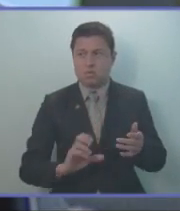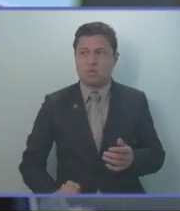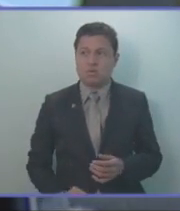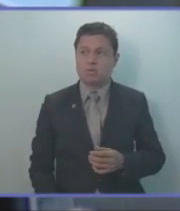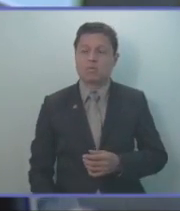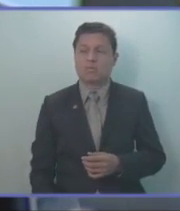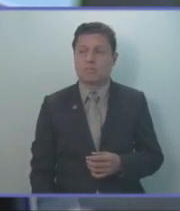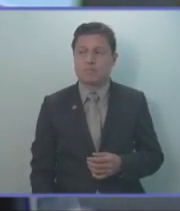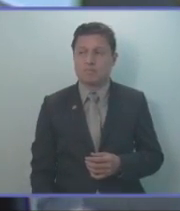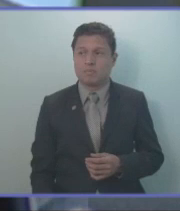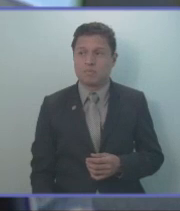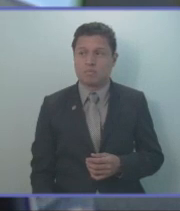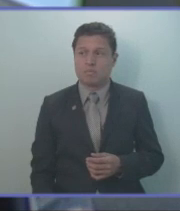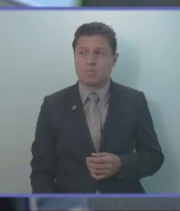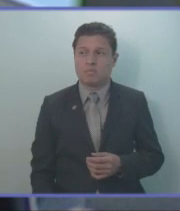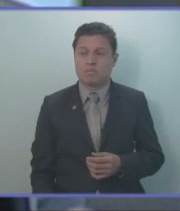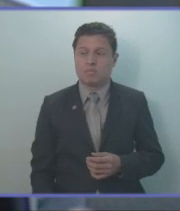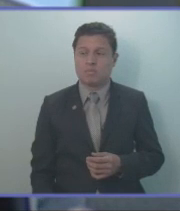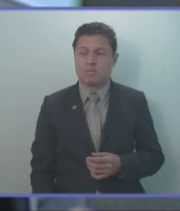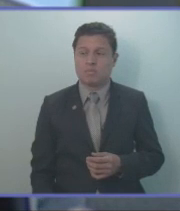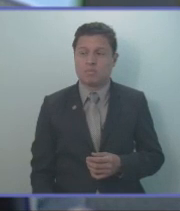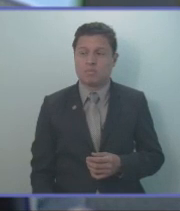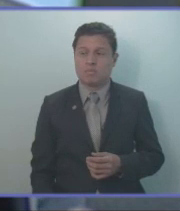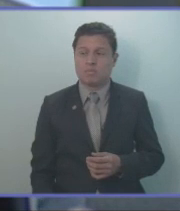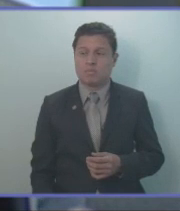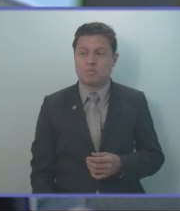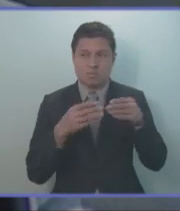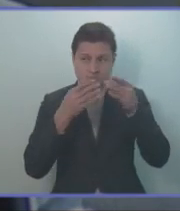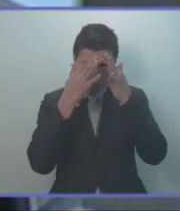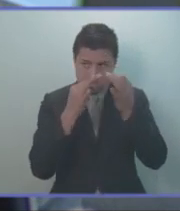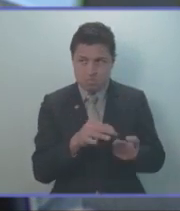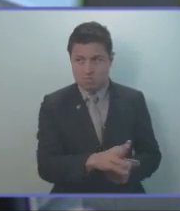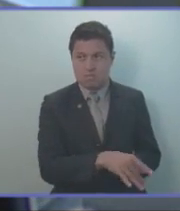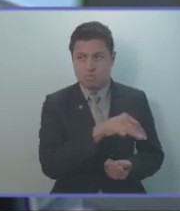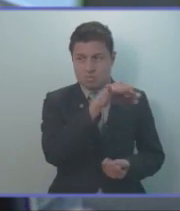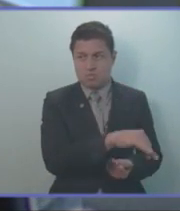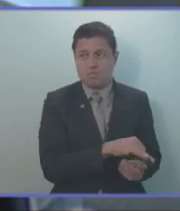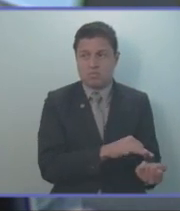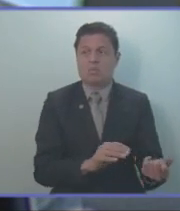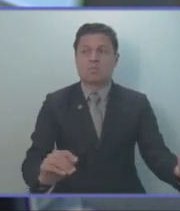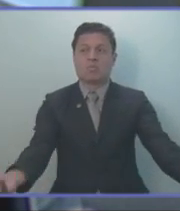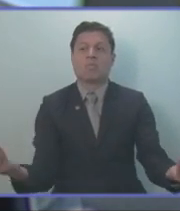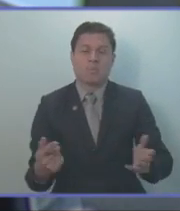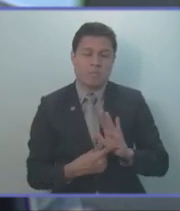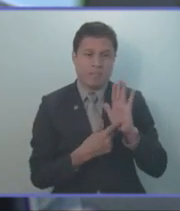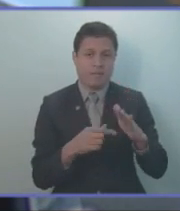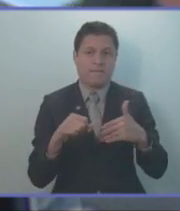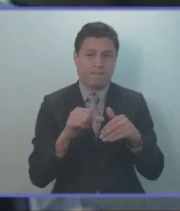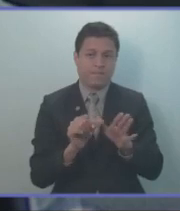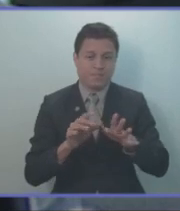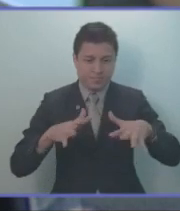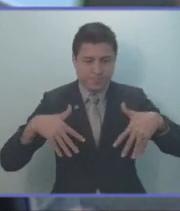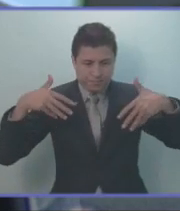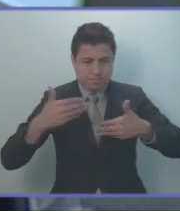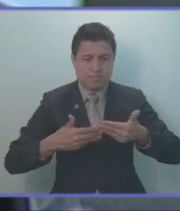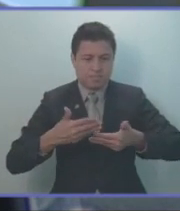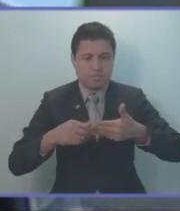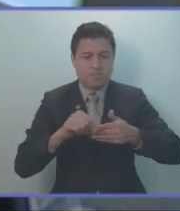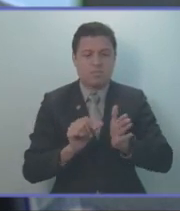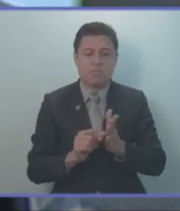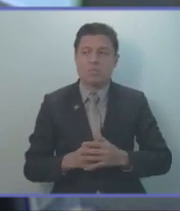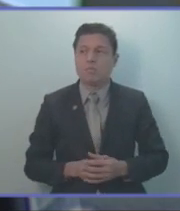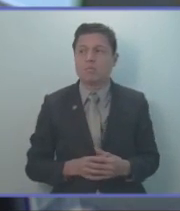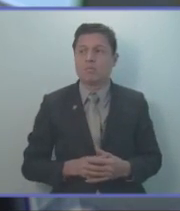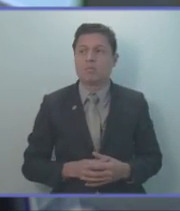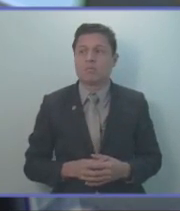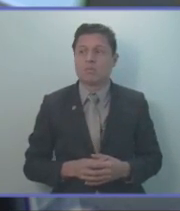la República. Asimismo, el dictamen de archivo, el cual se hace del conocimiento del Pleno Legislativo